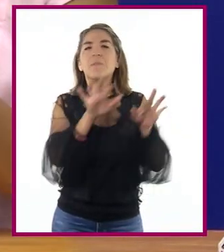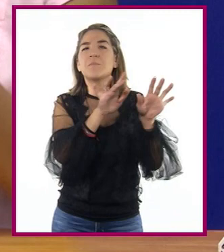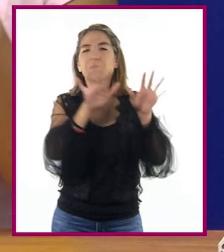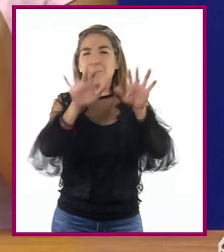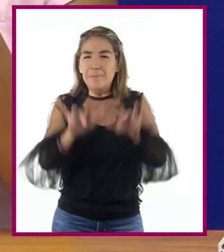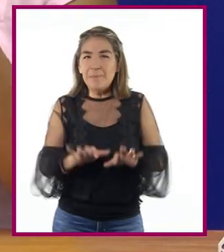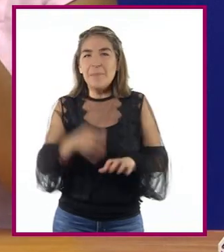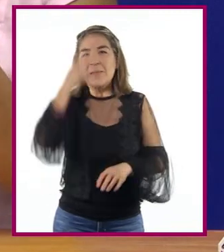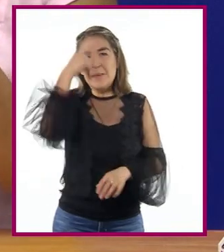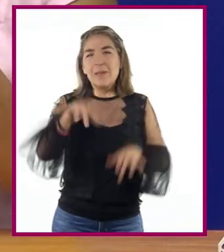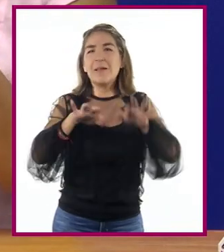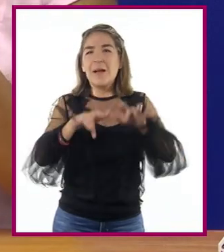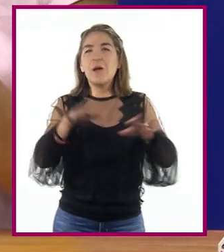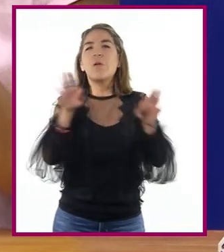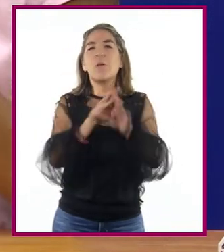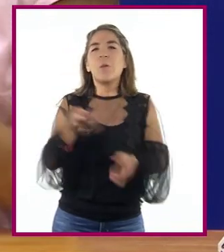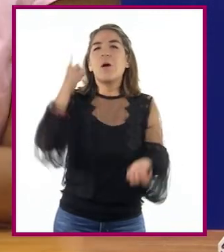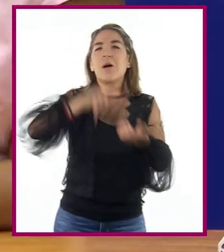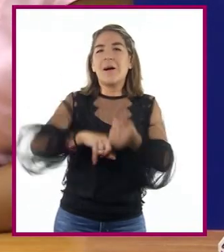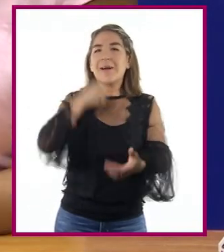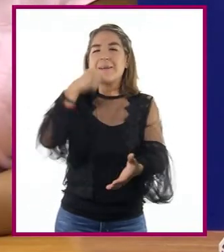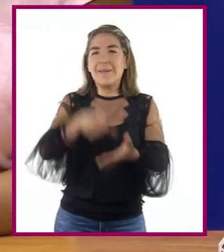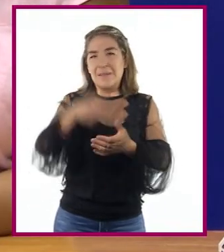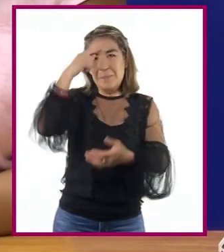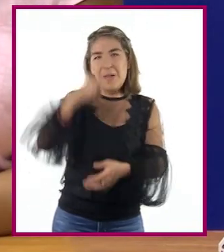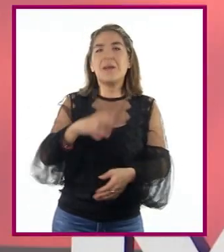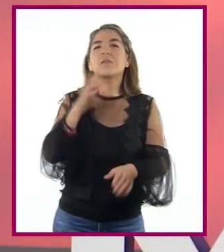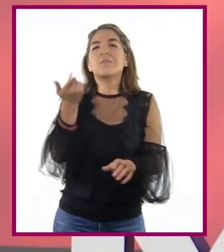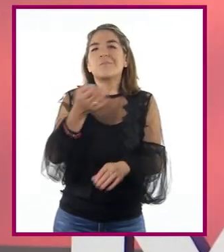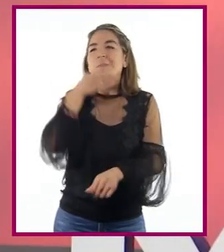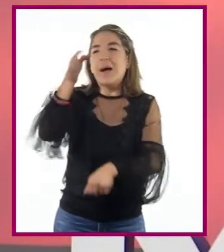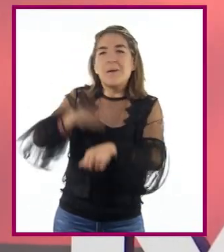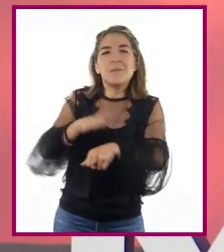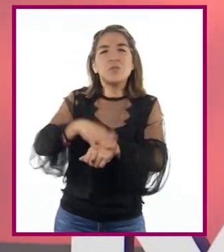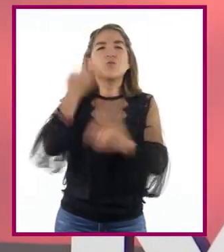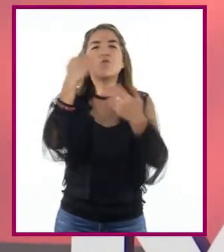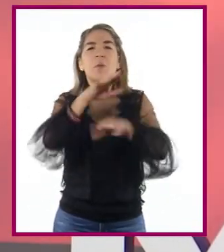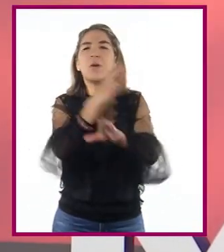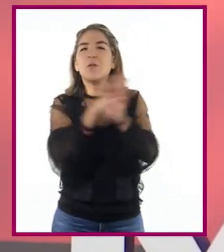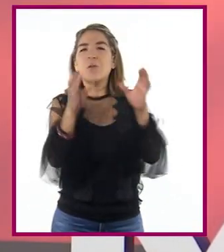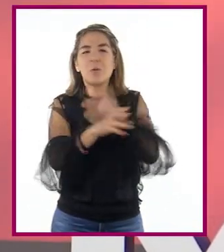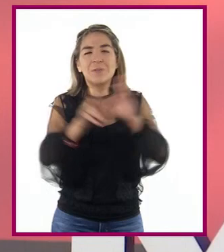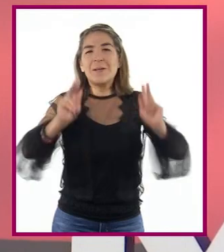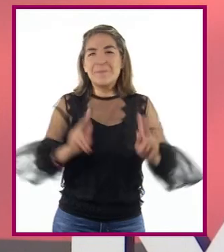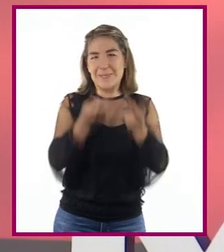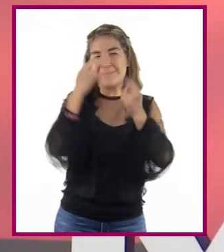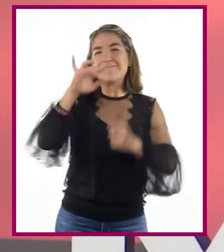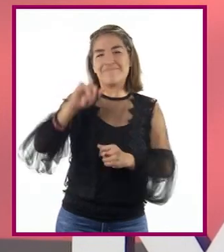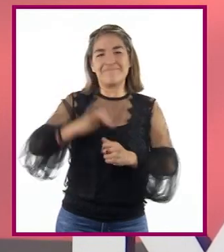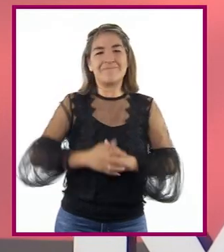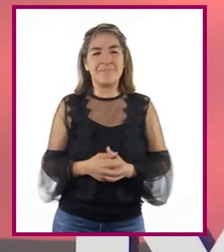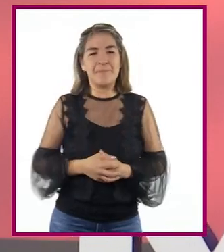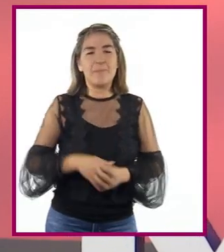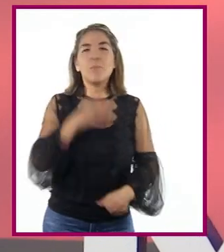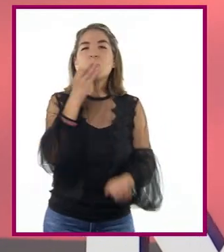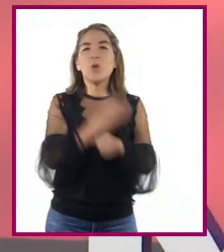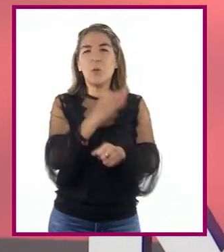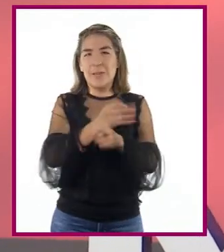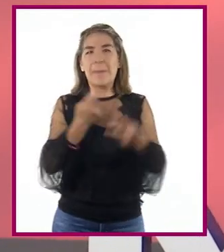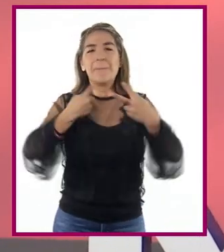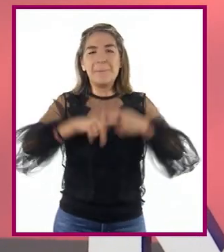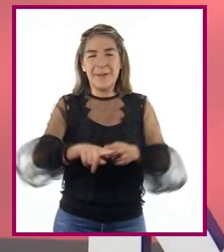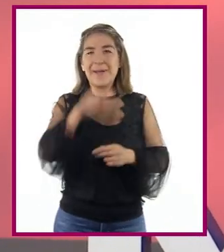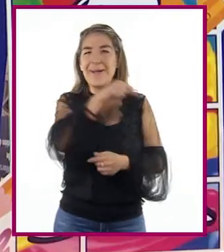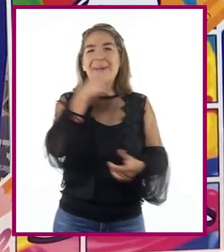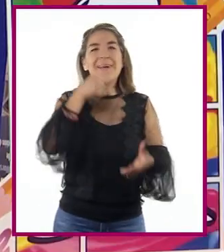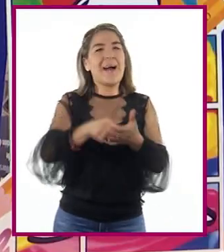una carta para hacer una reclamación acerca de un producto? Sí, profesora Montserrat. Empecemos igual en la